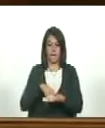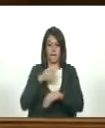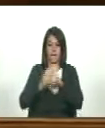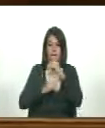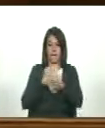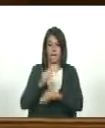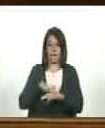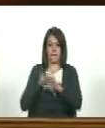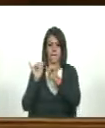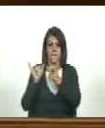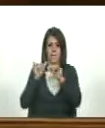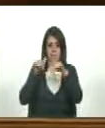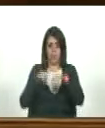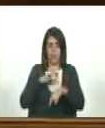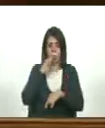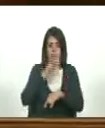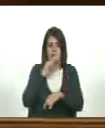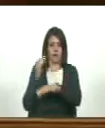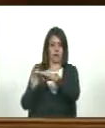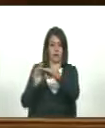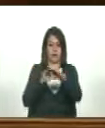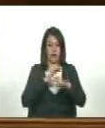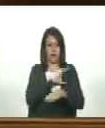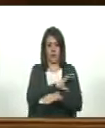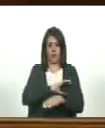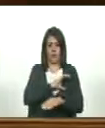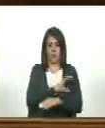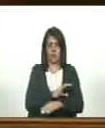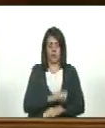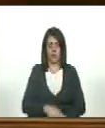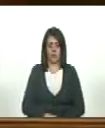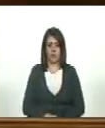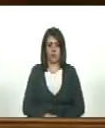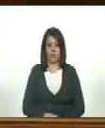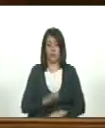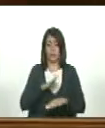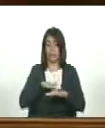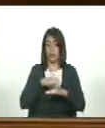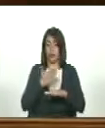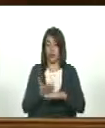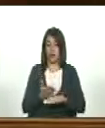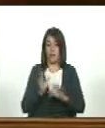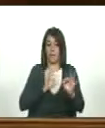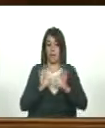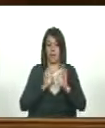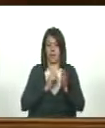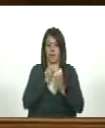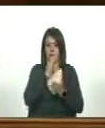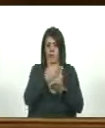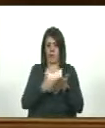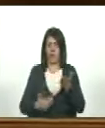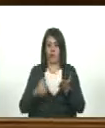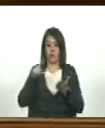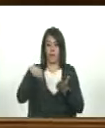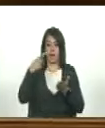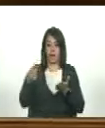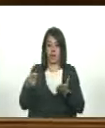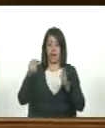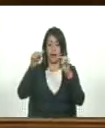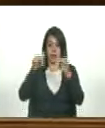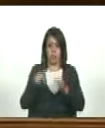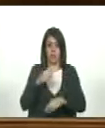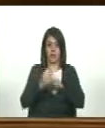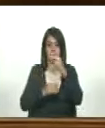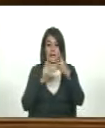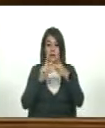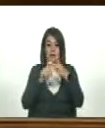que esta misma tarde sea convocada la comisión a los efectos de que prepare el informe, puesto que mañana se hará